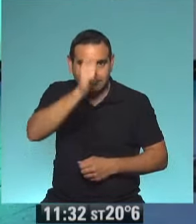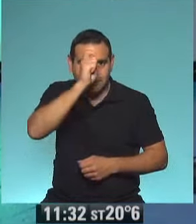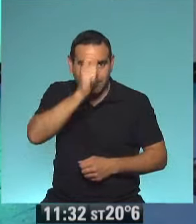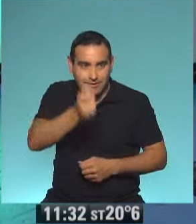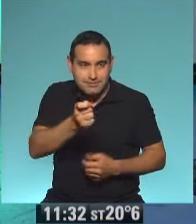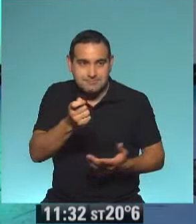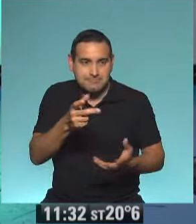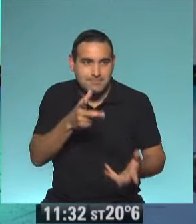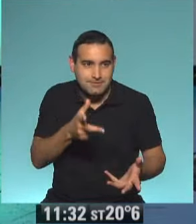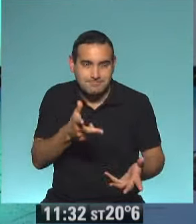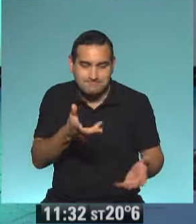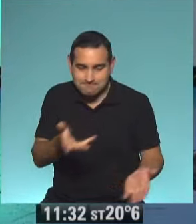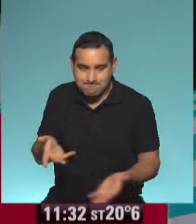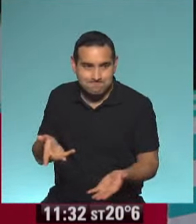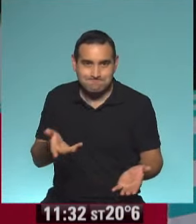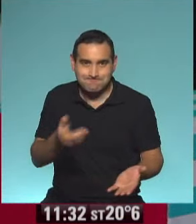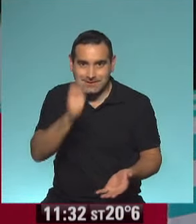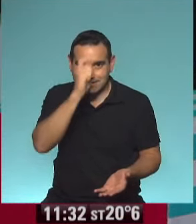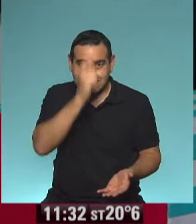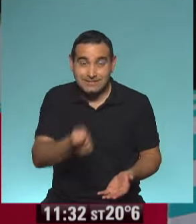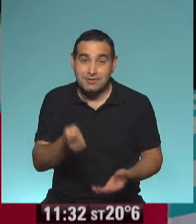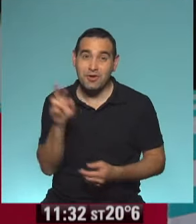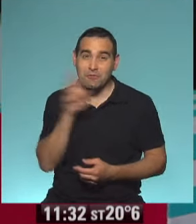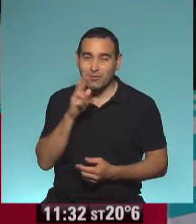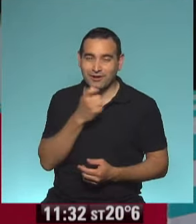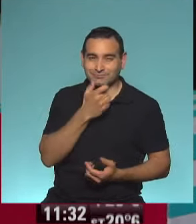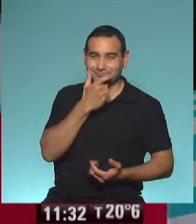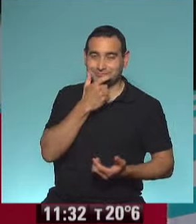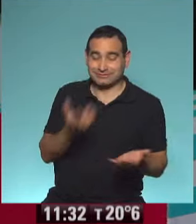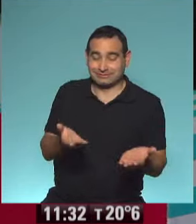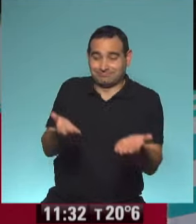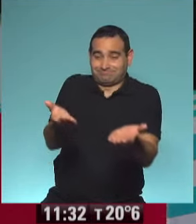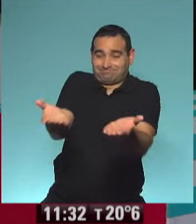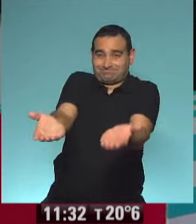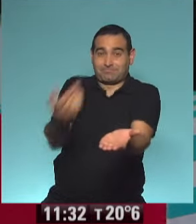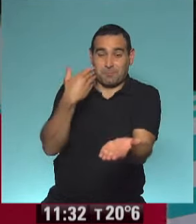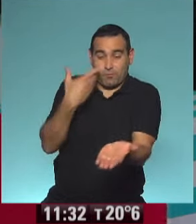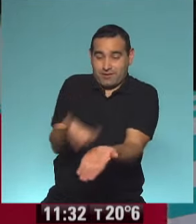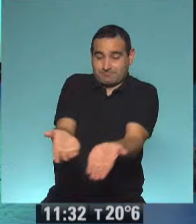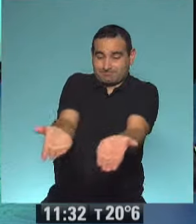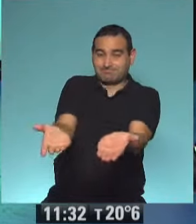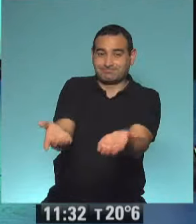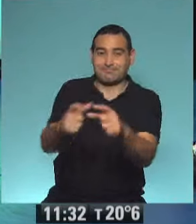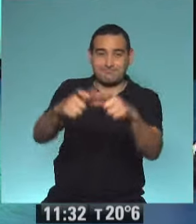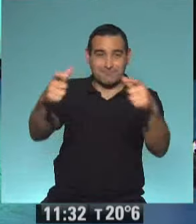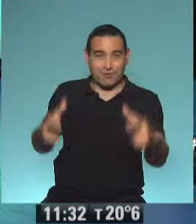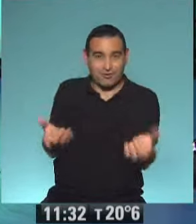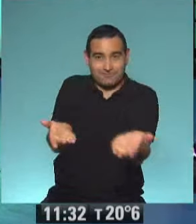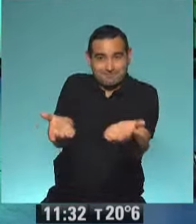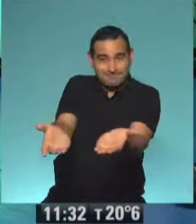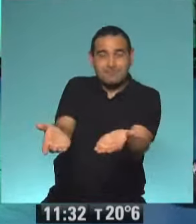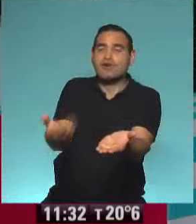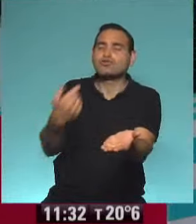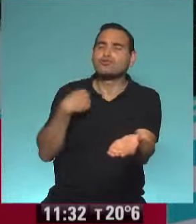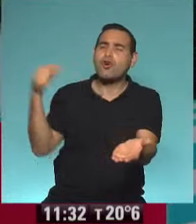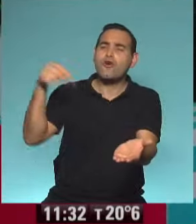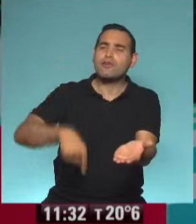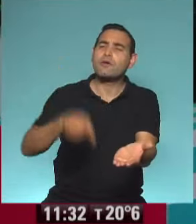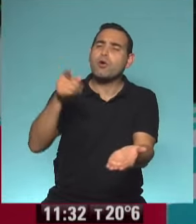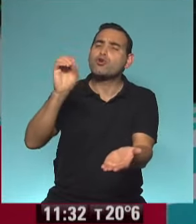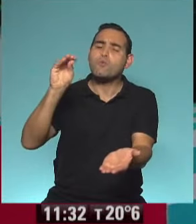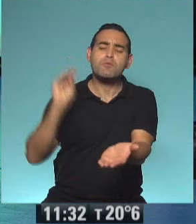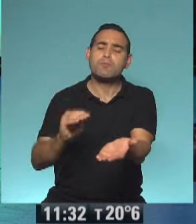atinar a franquearle el paso. Ella sonreía con los brazos estirados mostrándole el pastel. «He venido a que le ponga